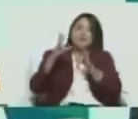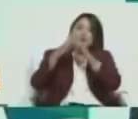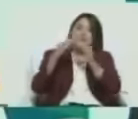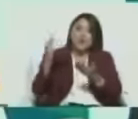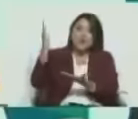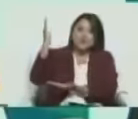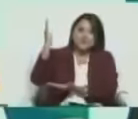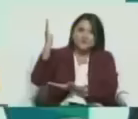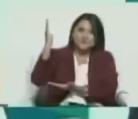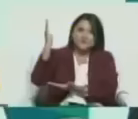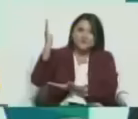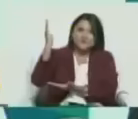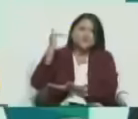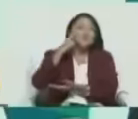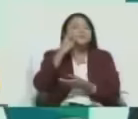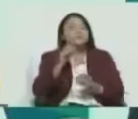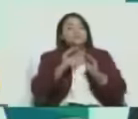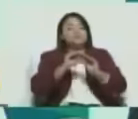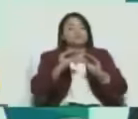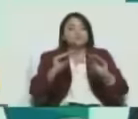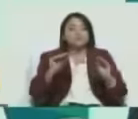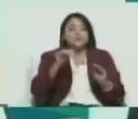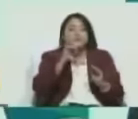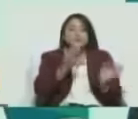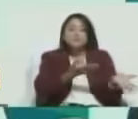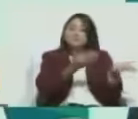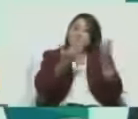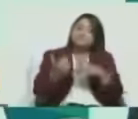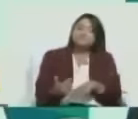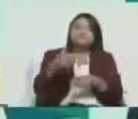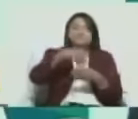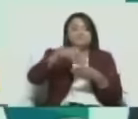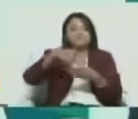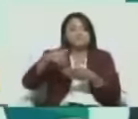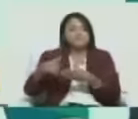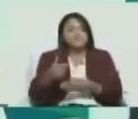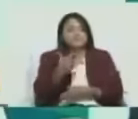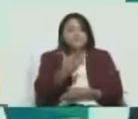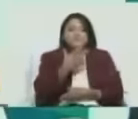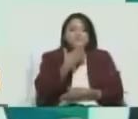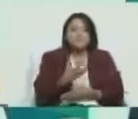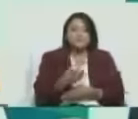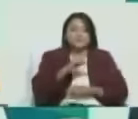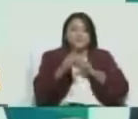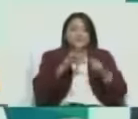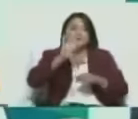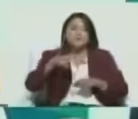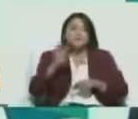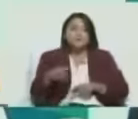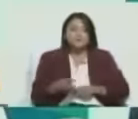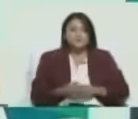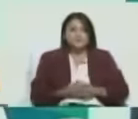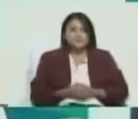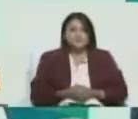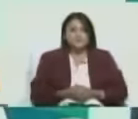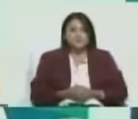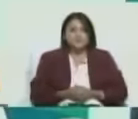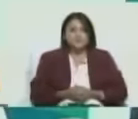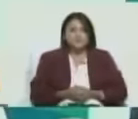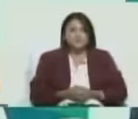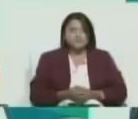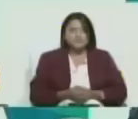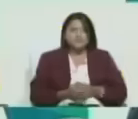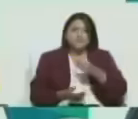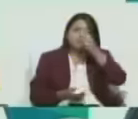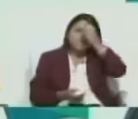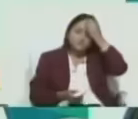a los venezolanos y las venezolanas a participar el próximo 3 de diciembre en este referéndum consultivo. Hicieron un llamado al